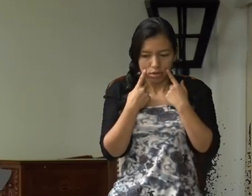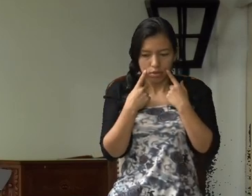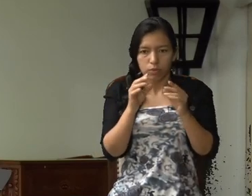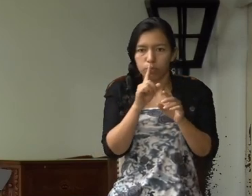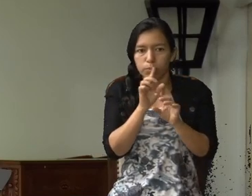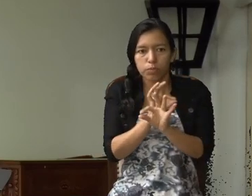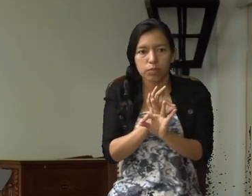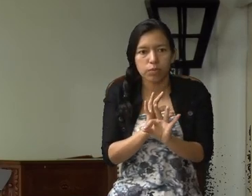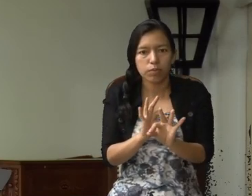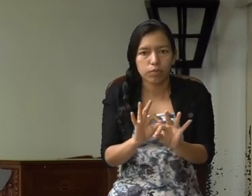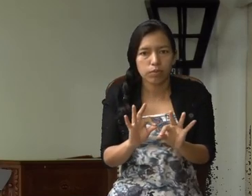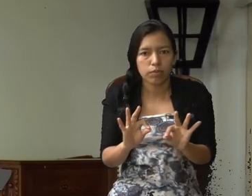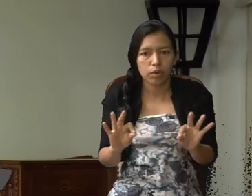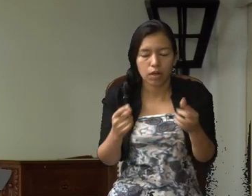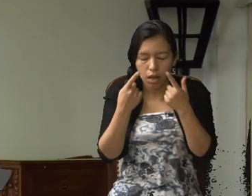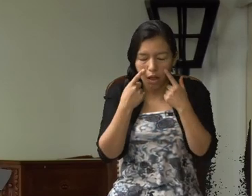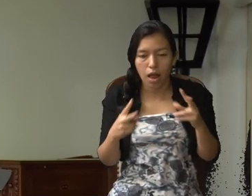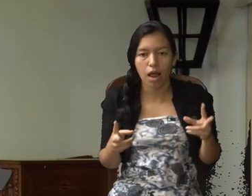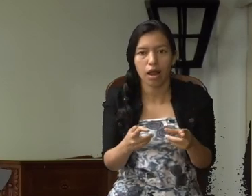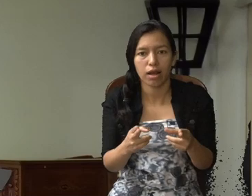Completamente en silencio. Paró de llorar.